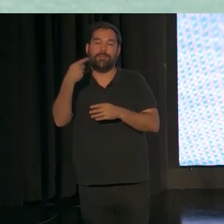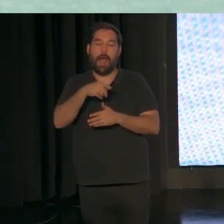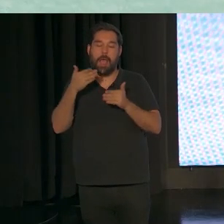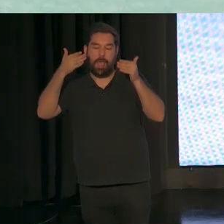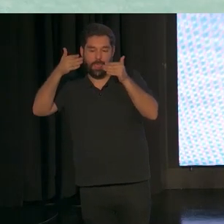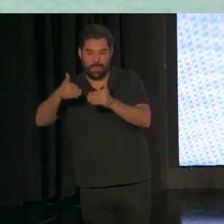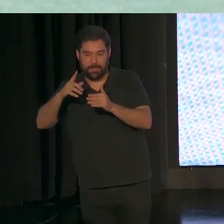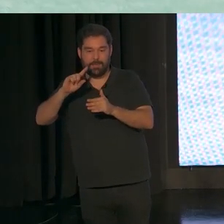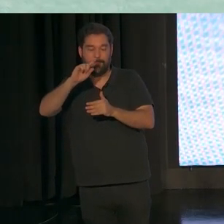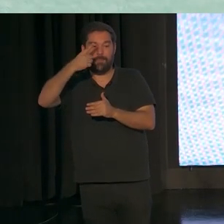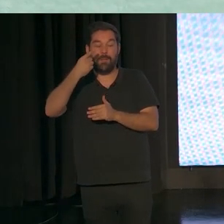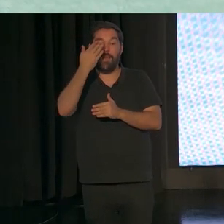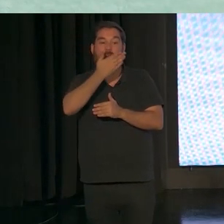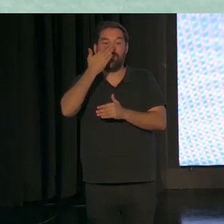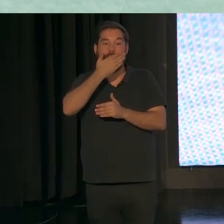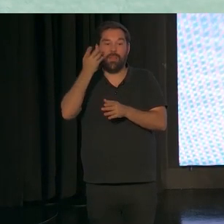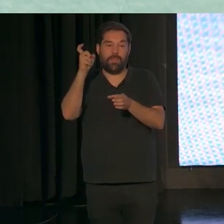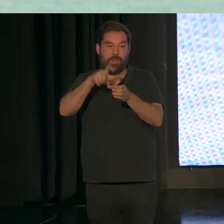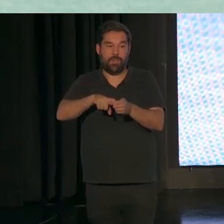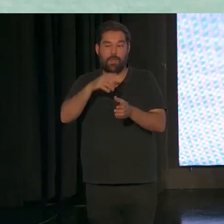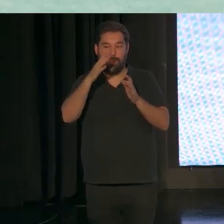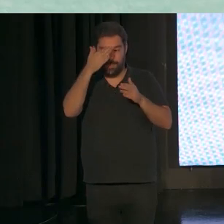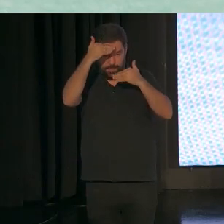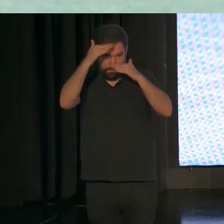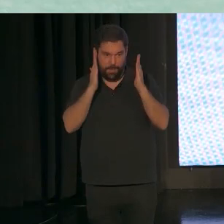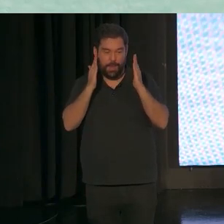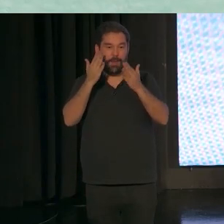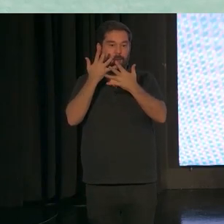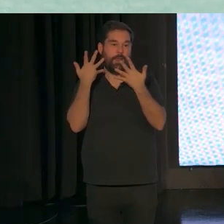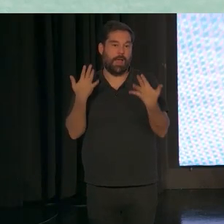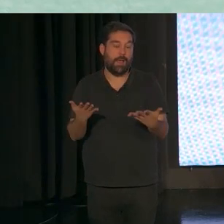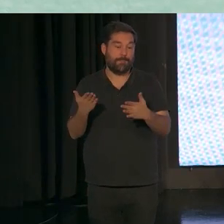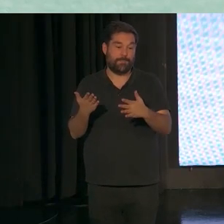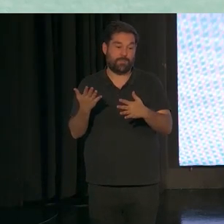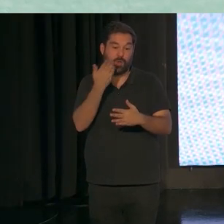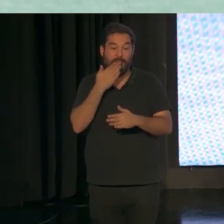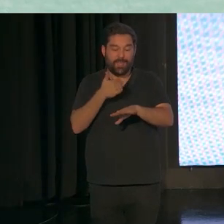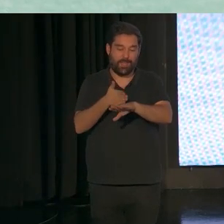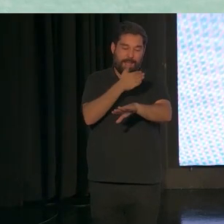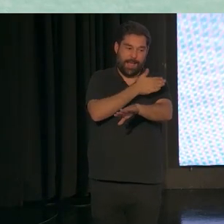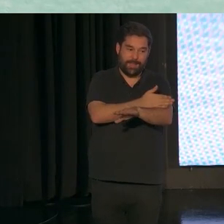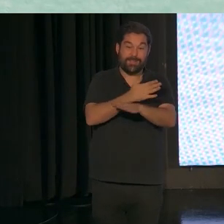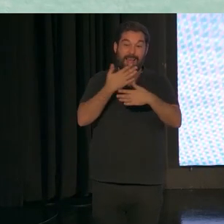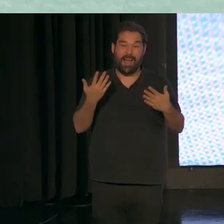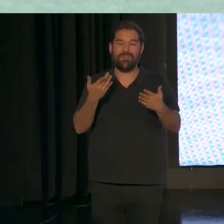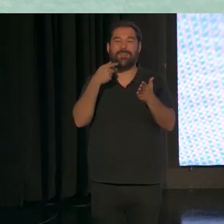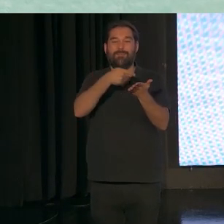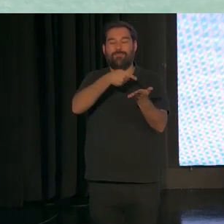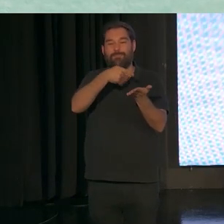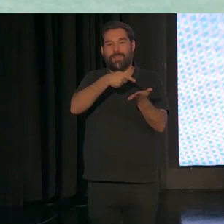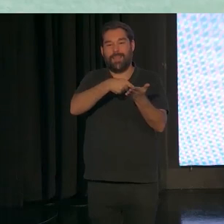el en las primeras escolarización temprana es decir antes del colegio Aunque subrayando que la